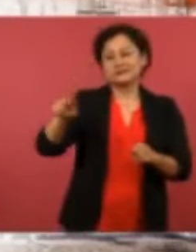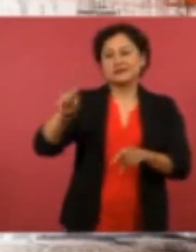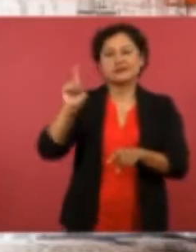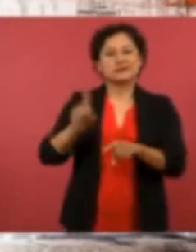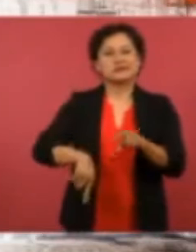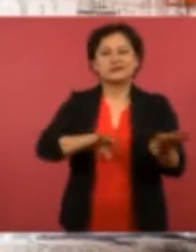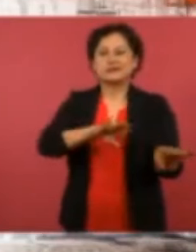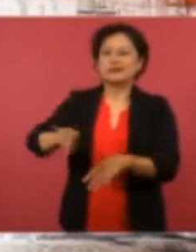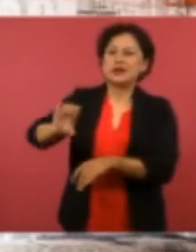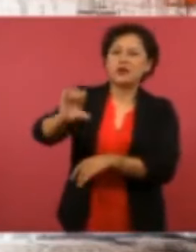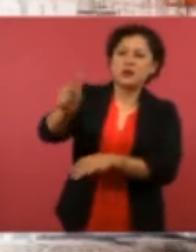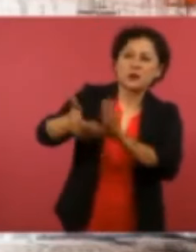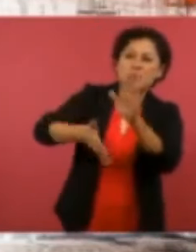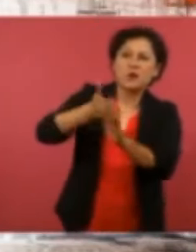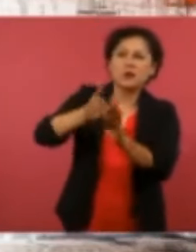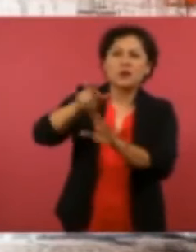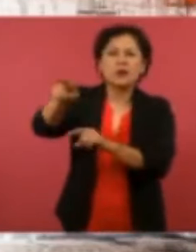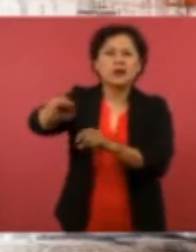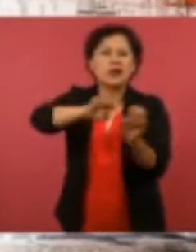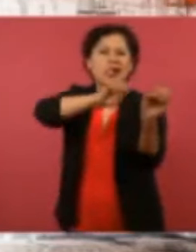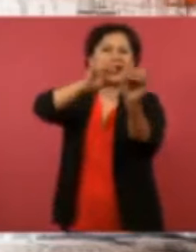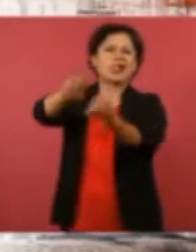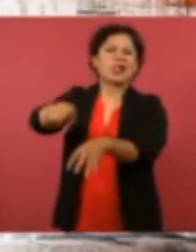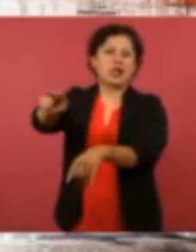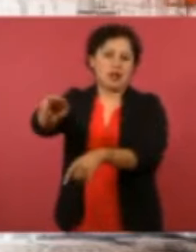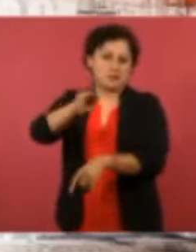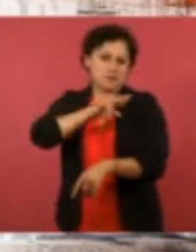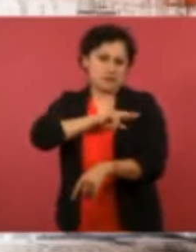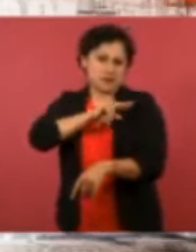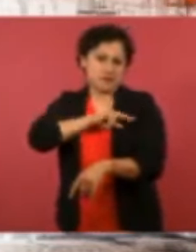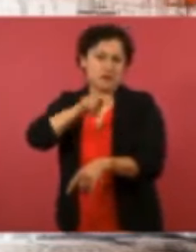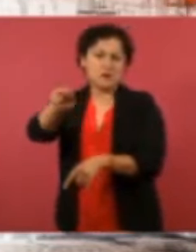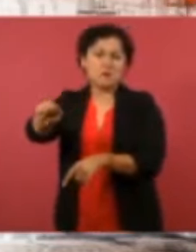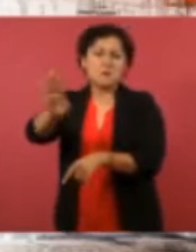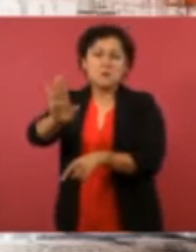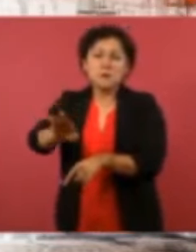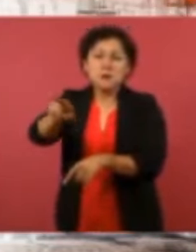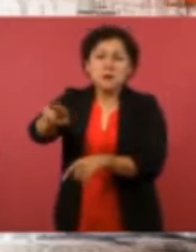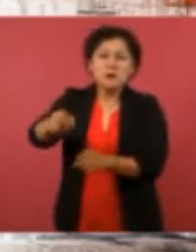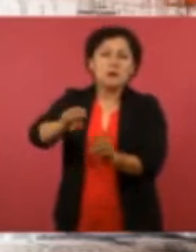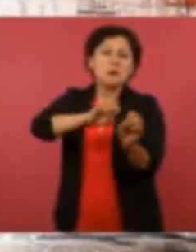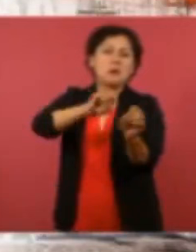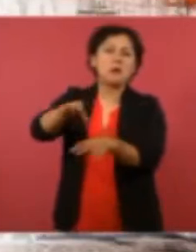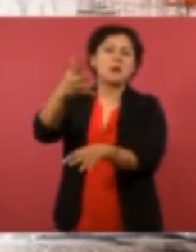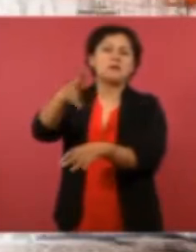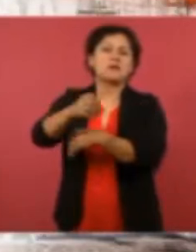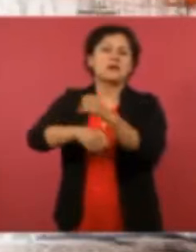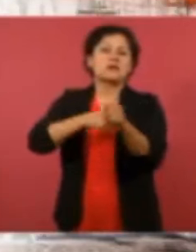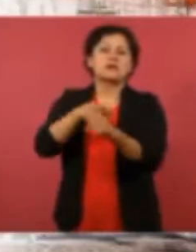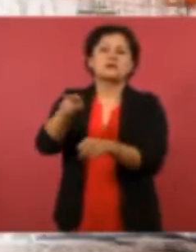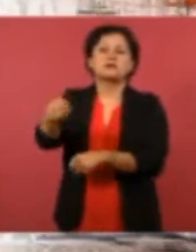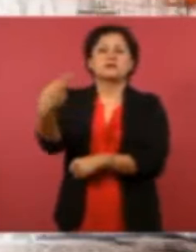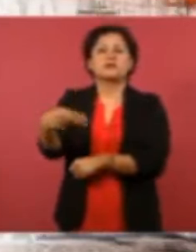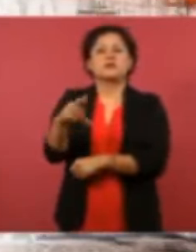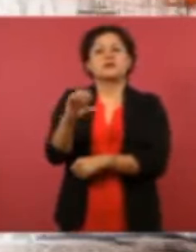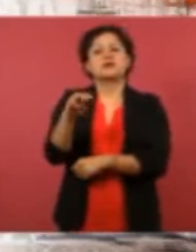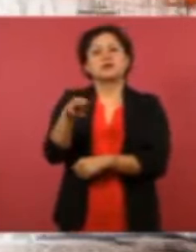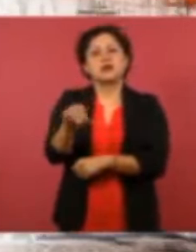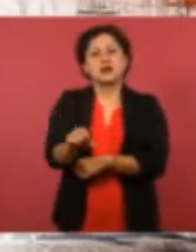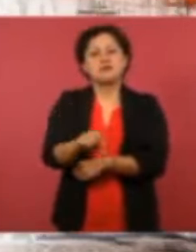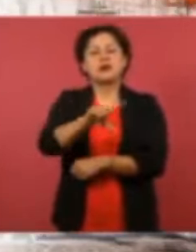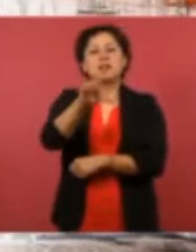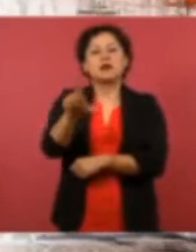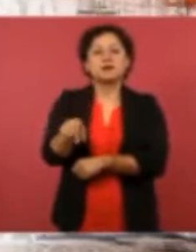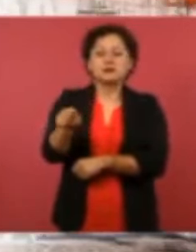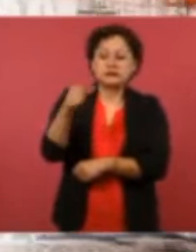eh privado que había estado en abandono de durante casi 10 años conocido como sima que después resultó que no iba a